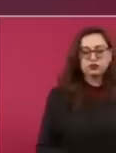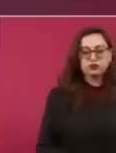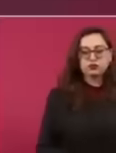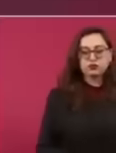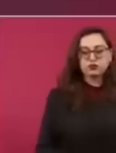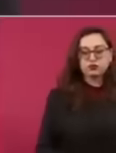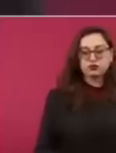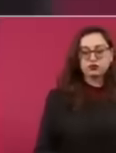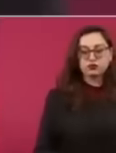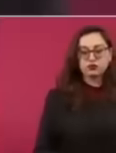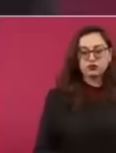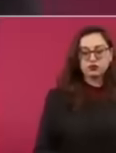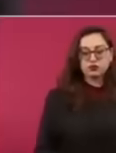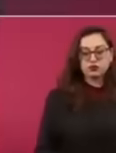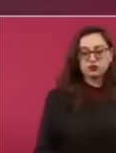lo